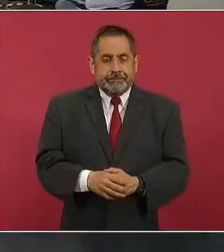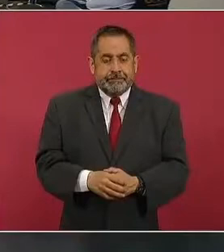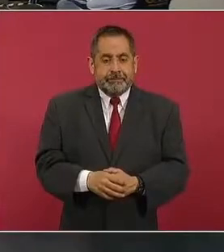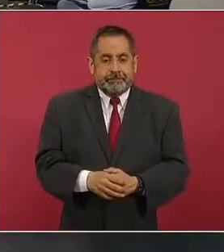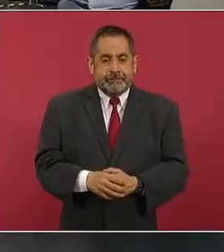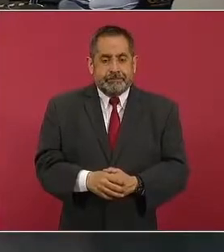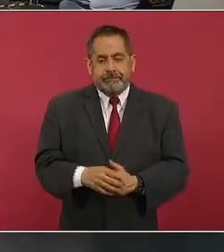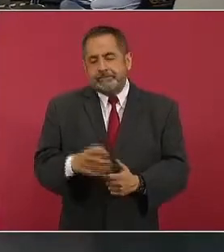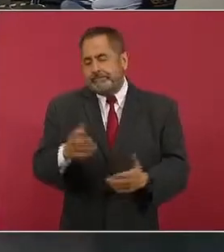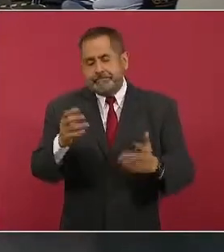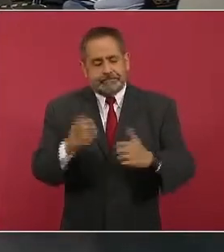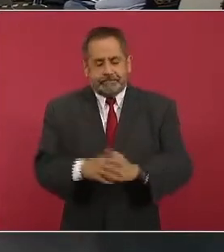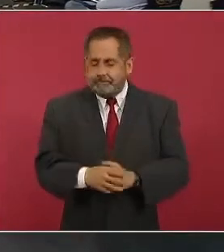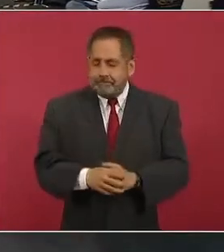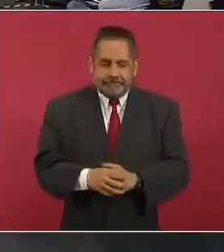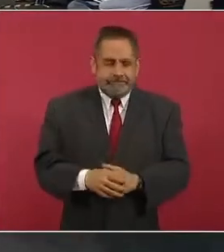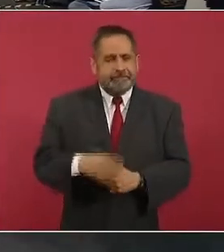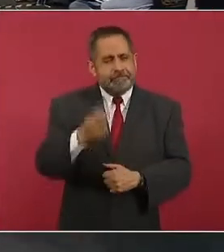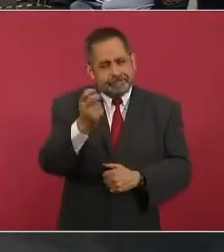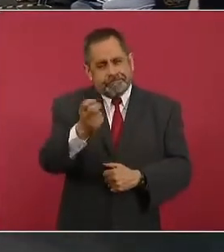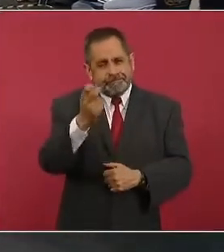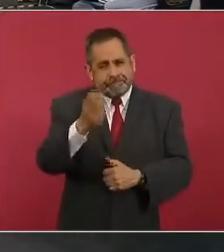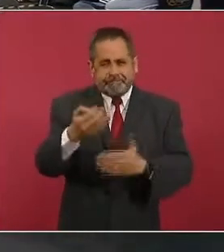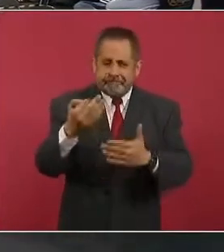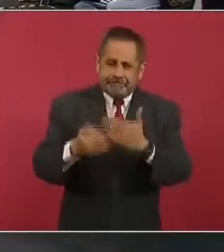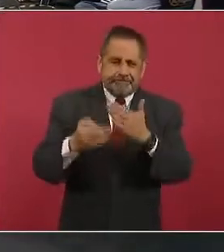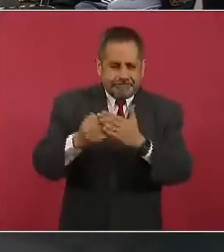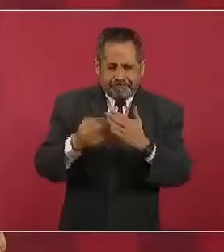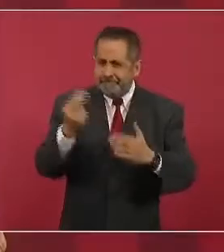Por eso hace falta una reforma.